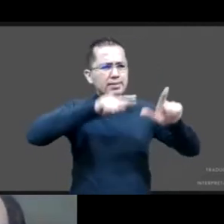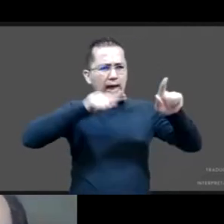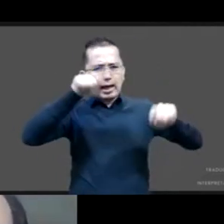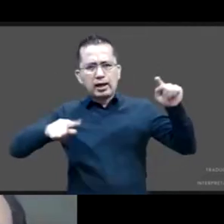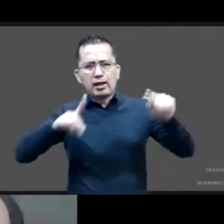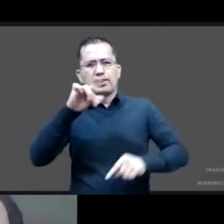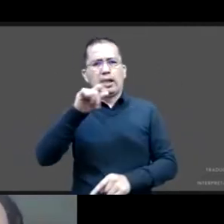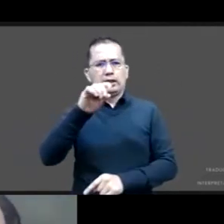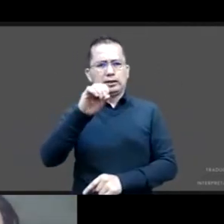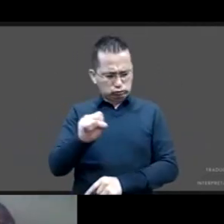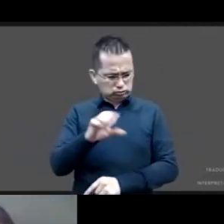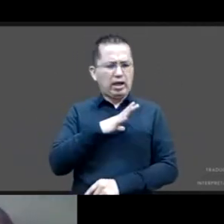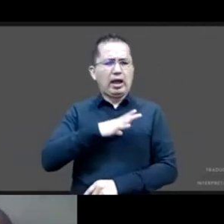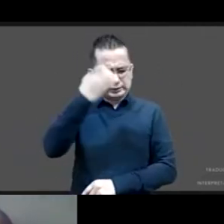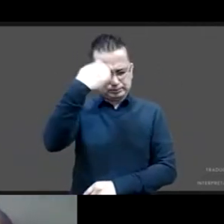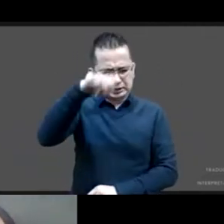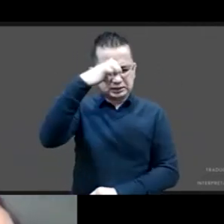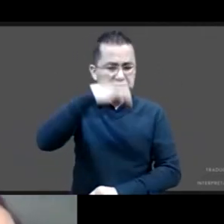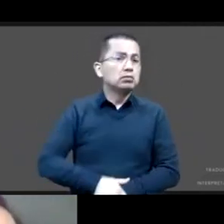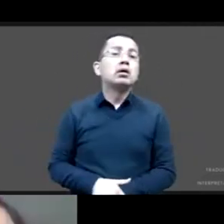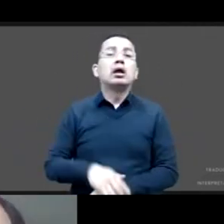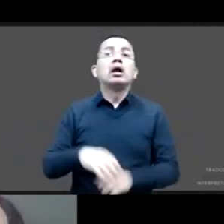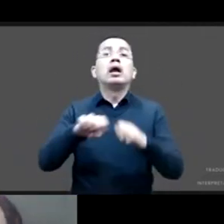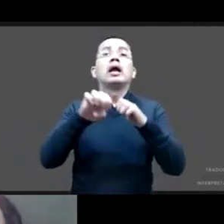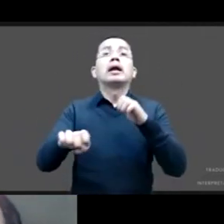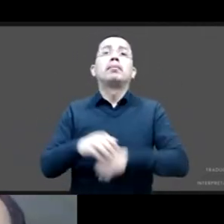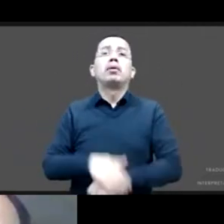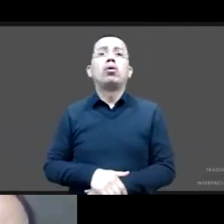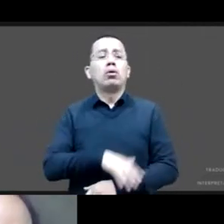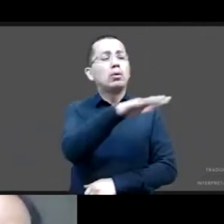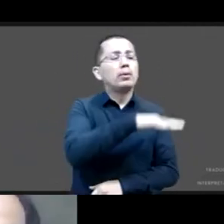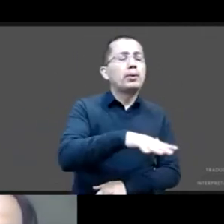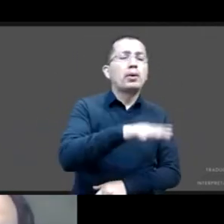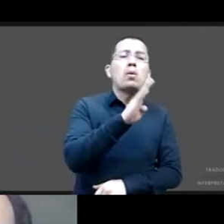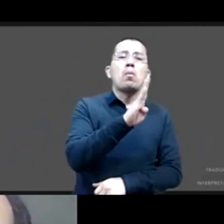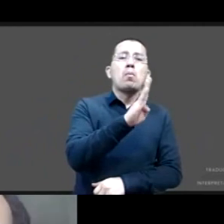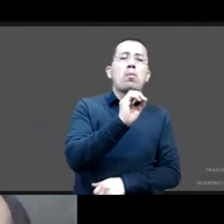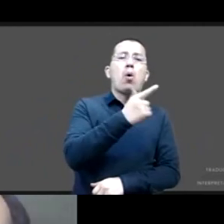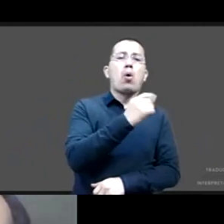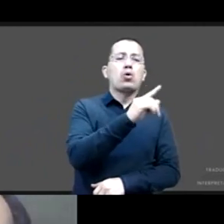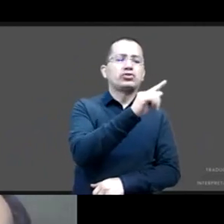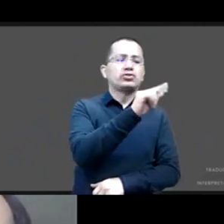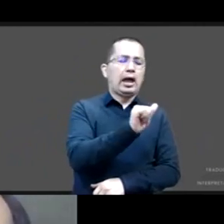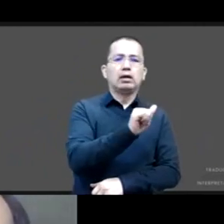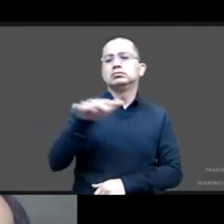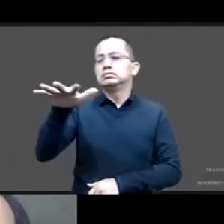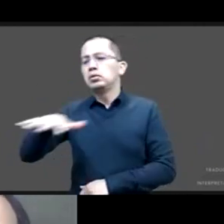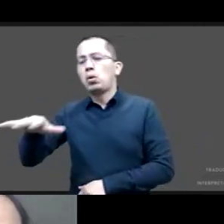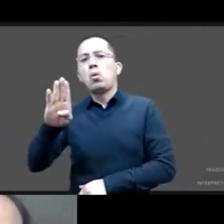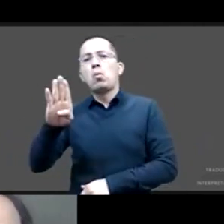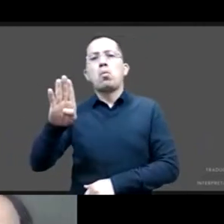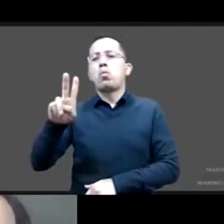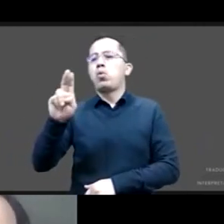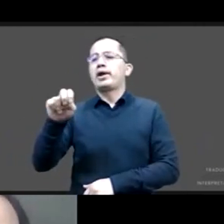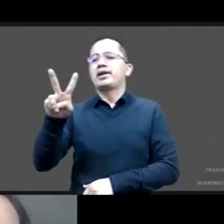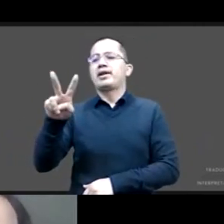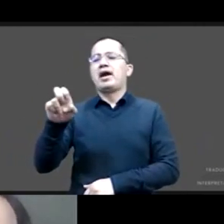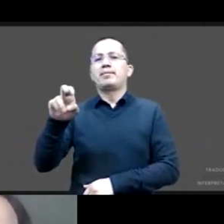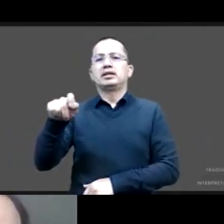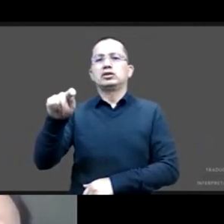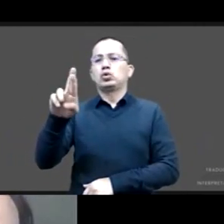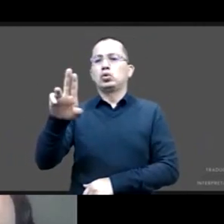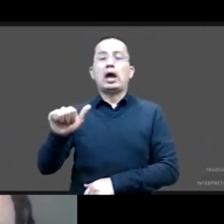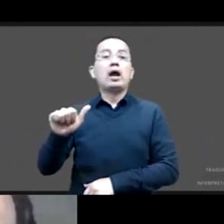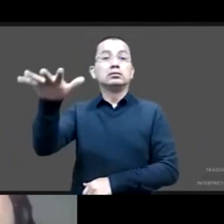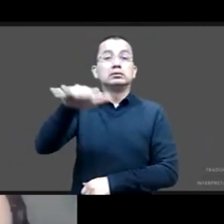de Bogotá versus Buenaventura Buenaventura es una ciudad colombiana que hoy en día tiene una tasa de homicidios